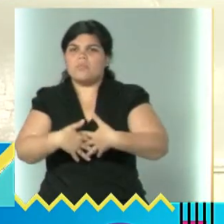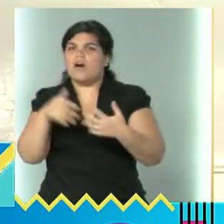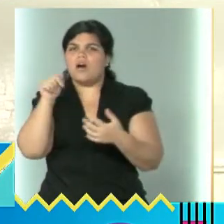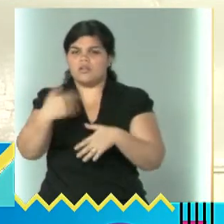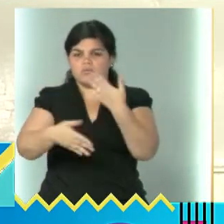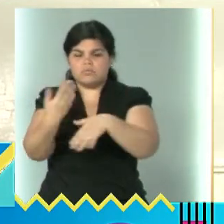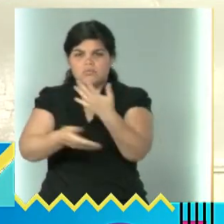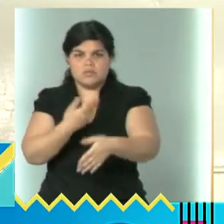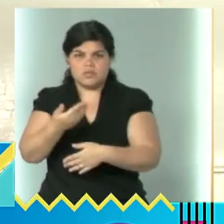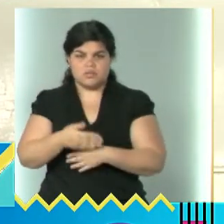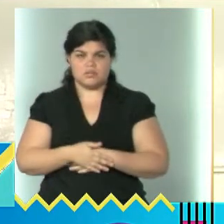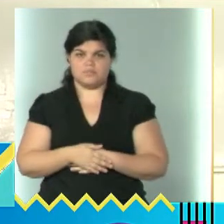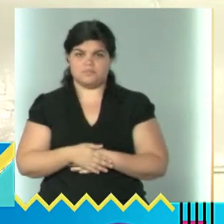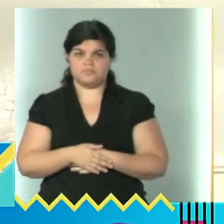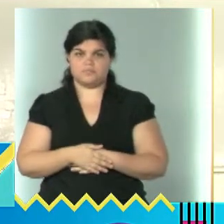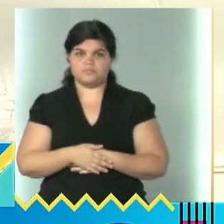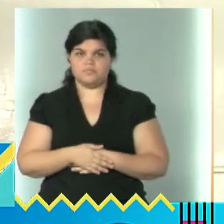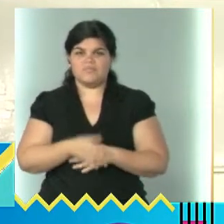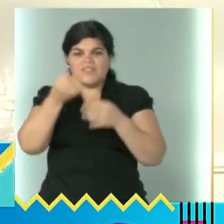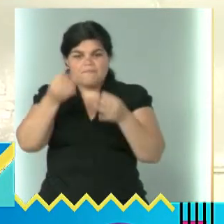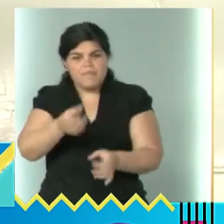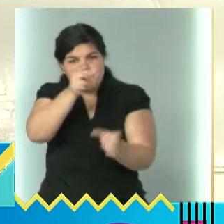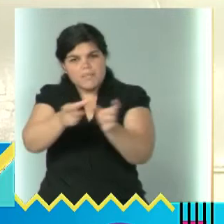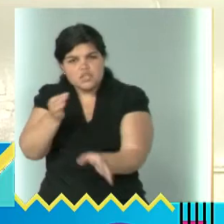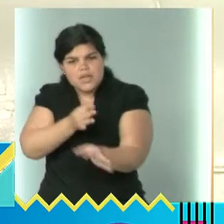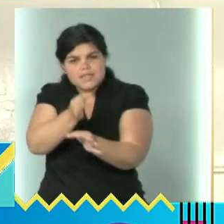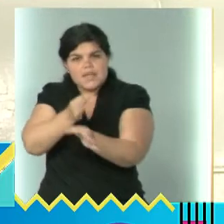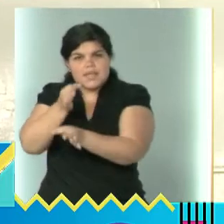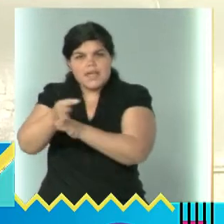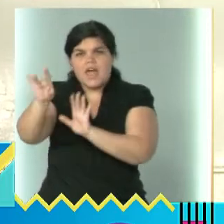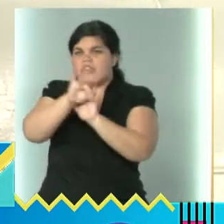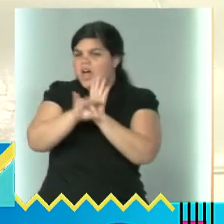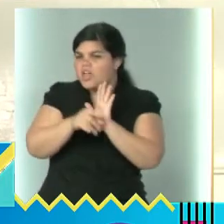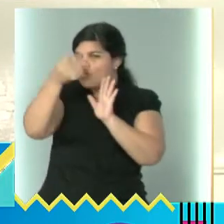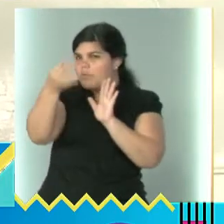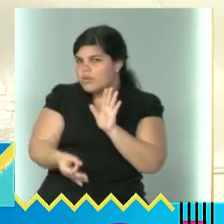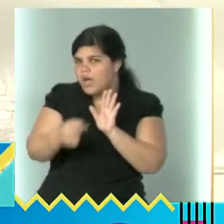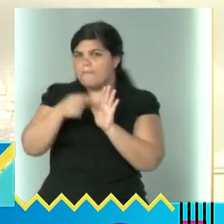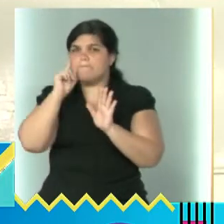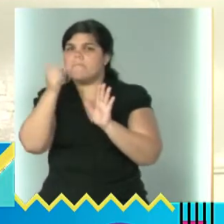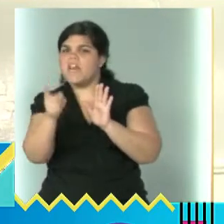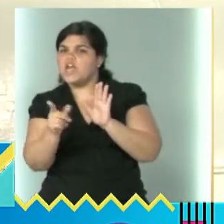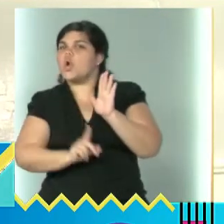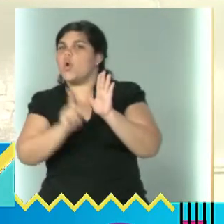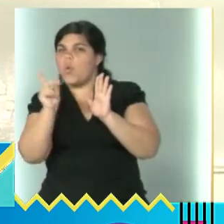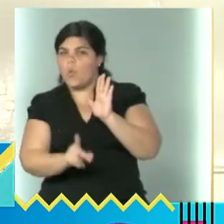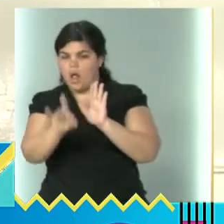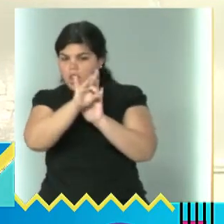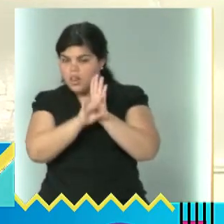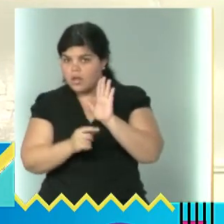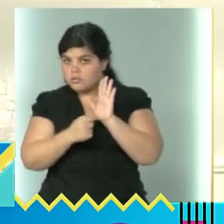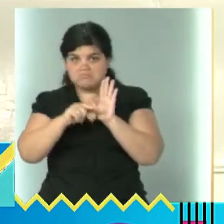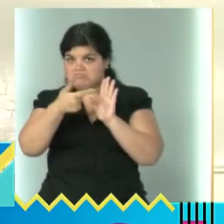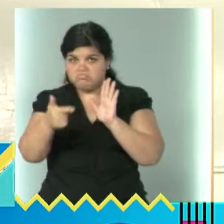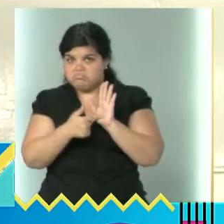forma de aprender a hacerlo. No se educa a la persona para que entienda lo que es un dato, para que entienda el peligro que puede dejar ahí tu